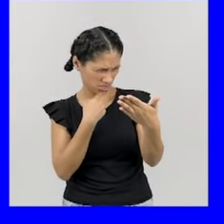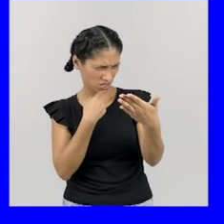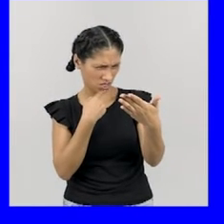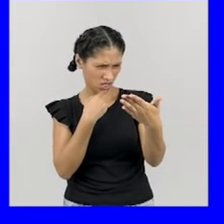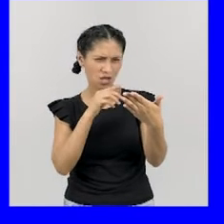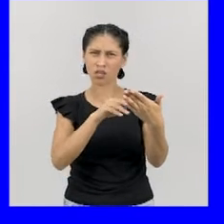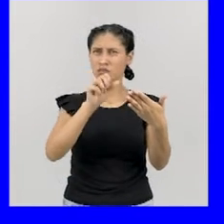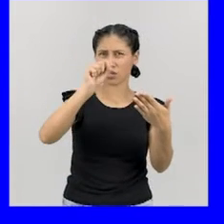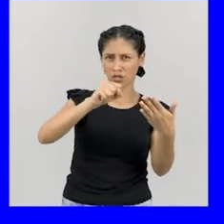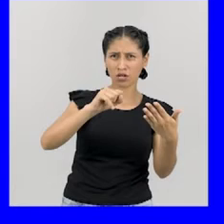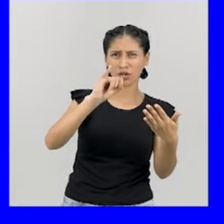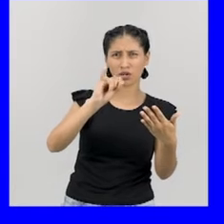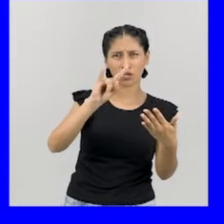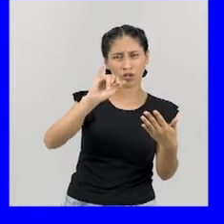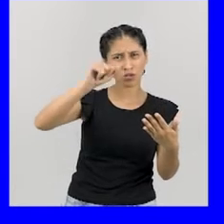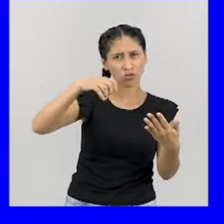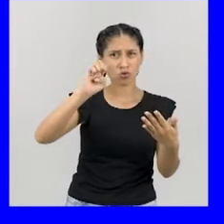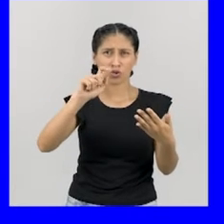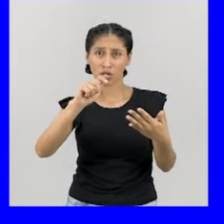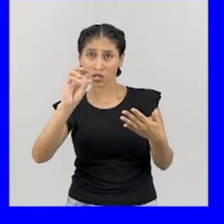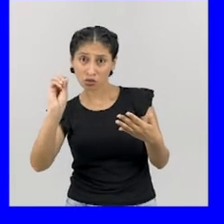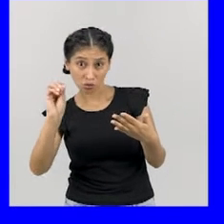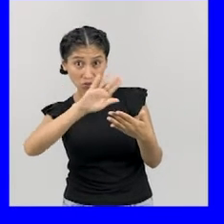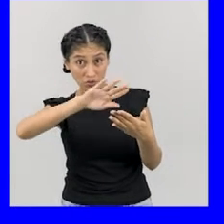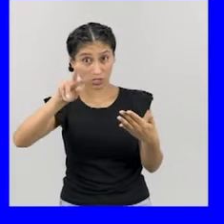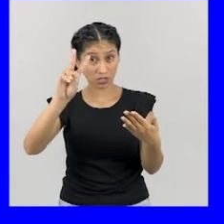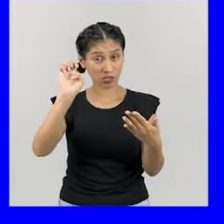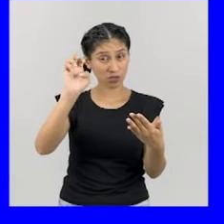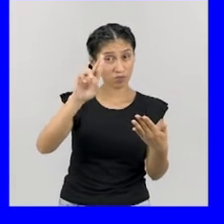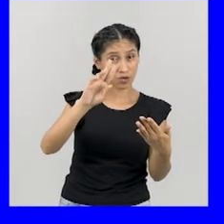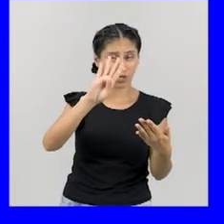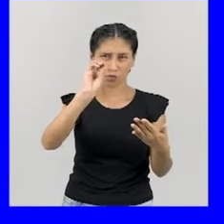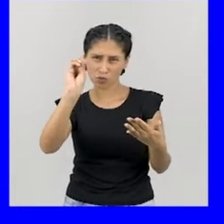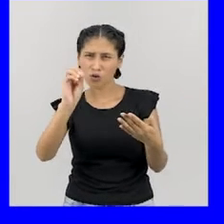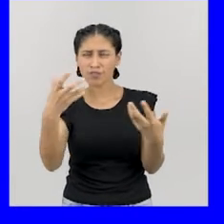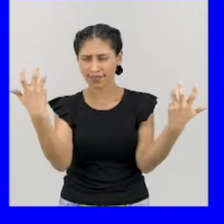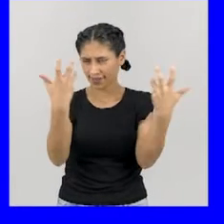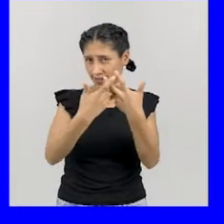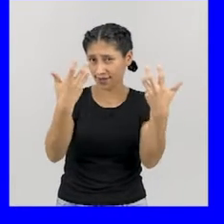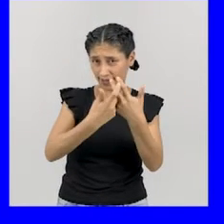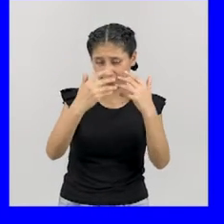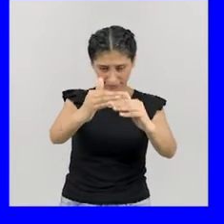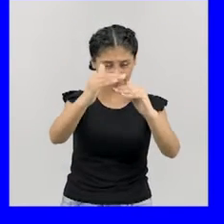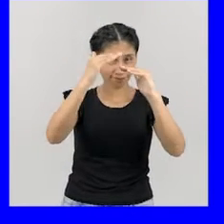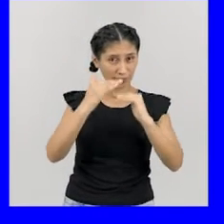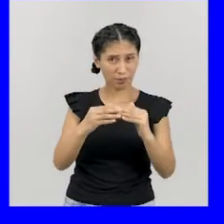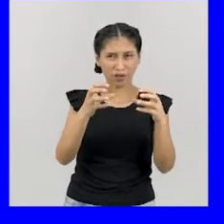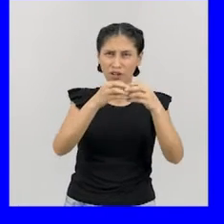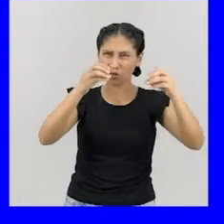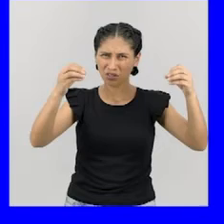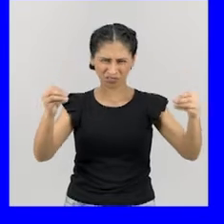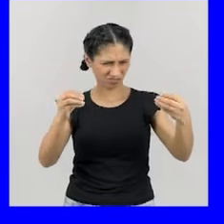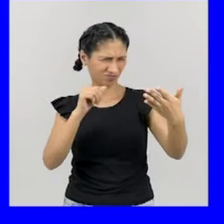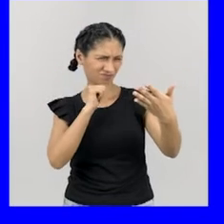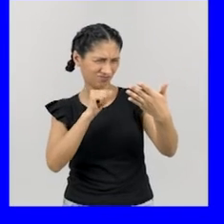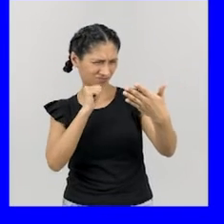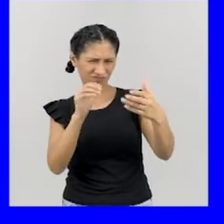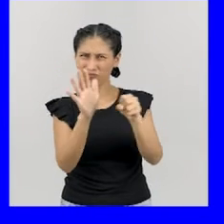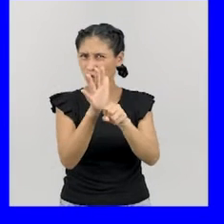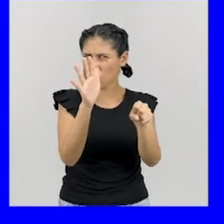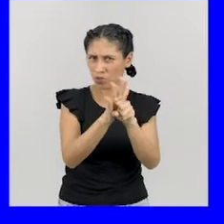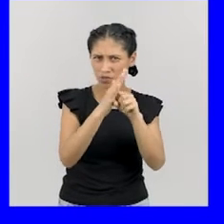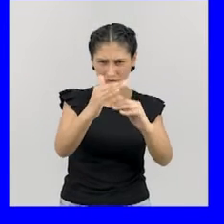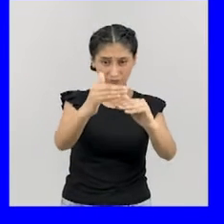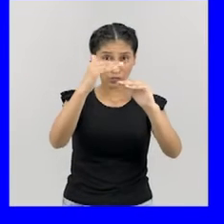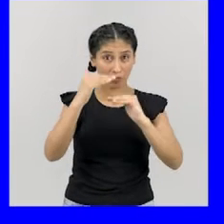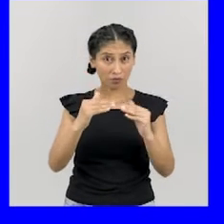entre sujeto y verbo, el orden de las palabras en la oración, oraciones incompletas, cuestiones